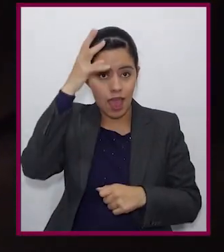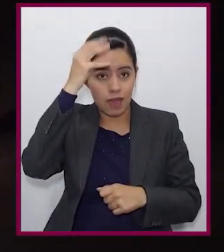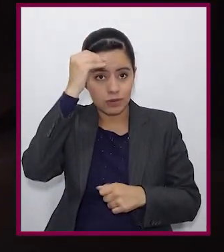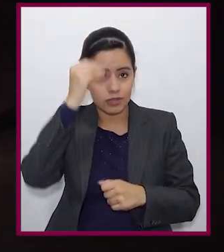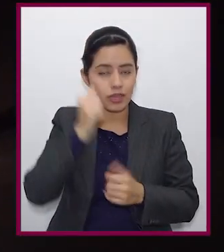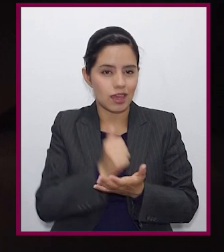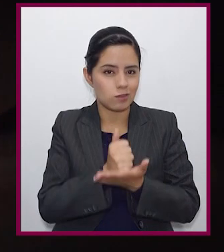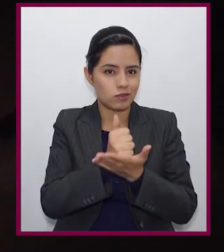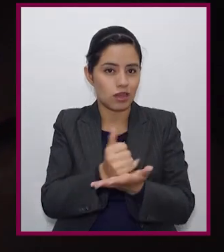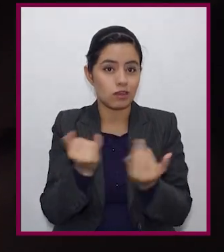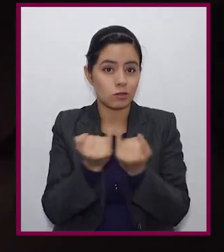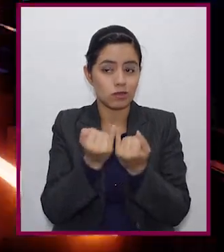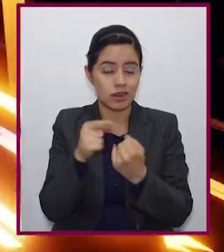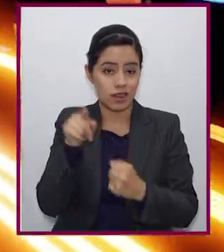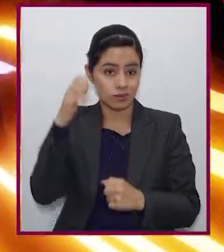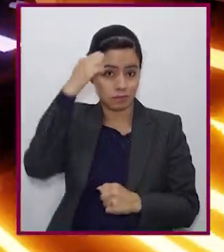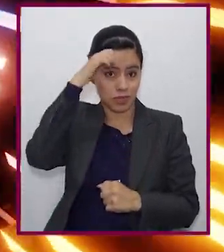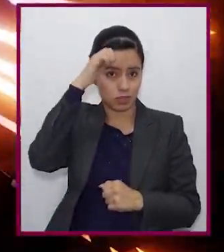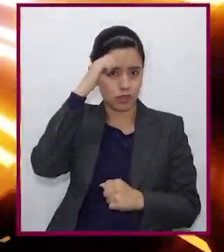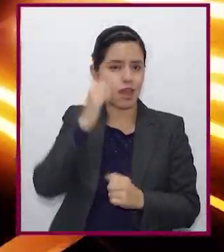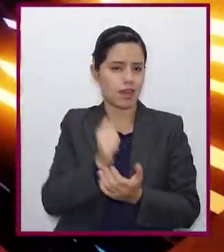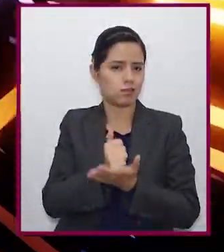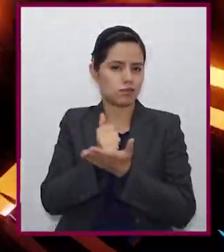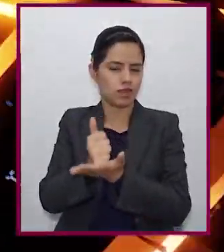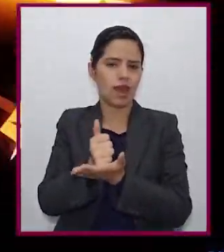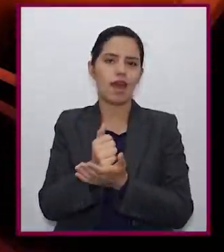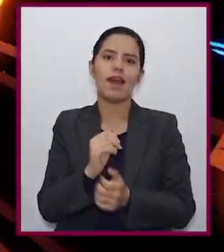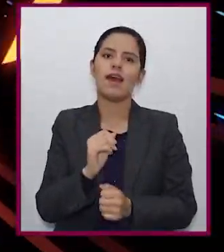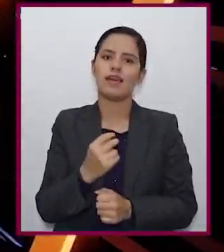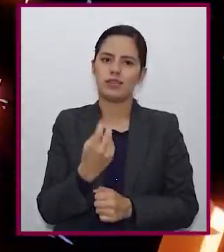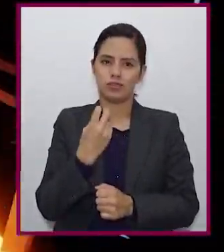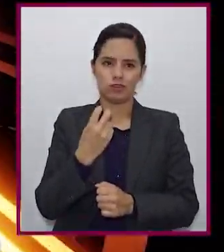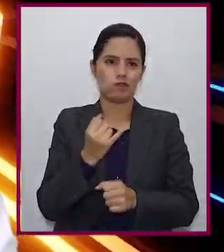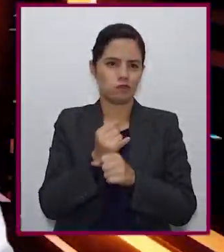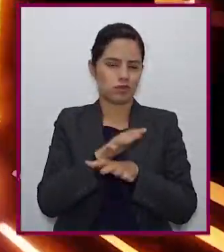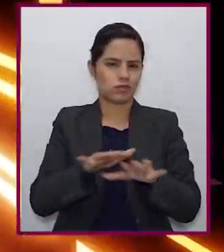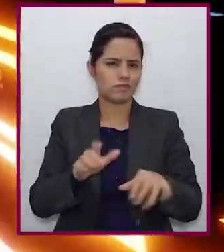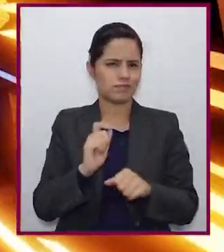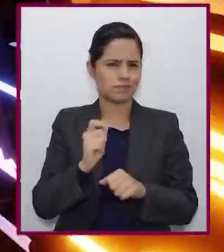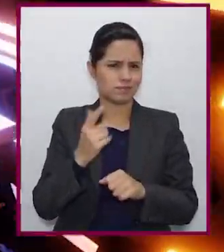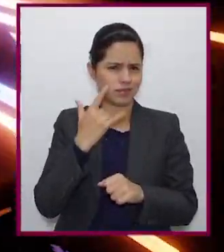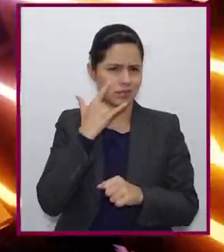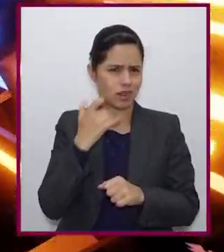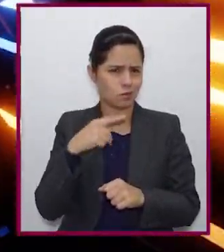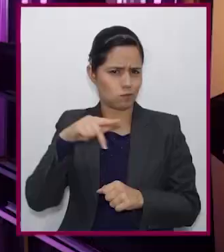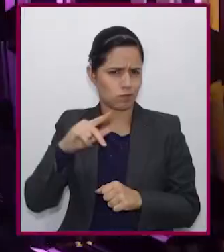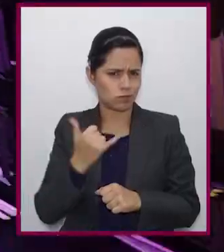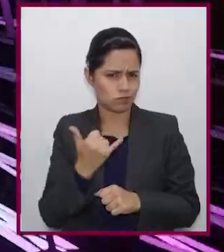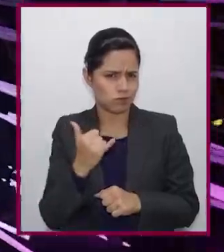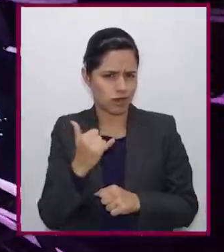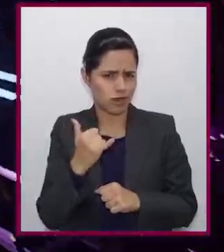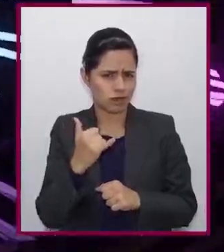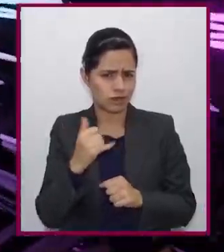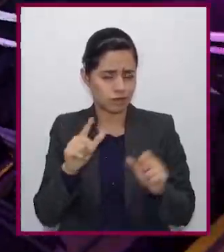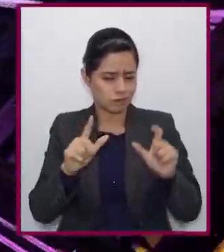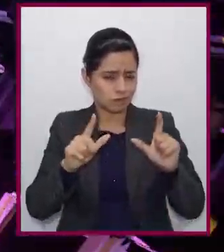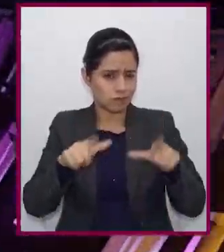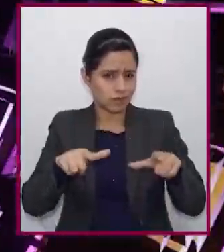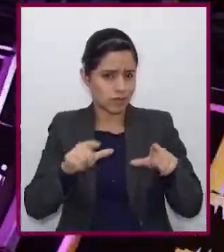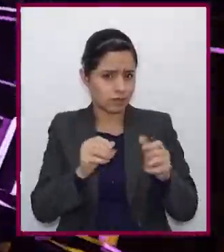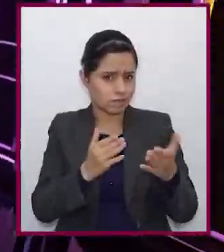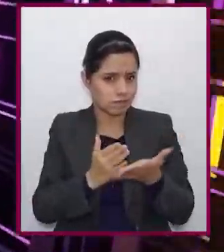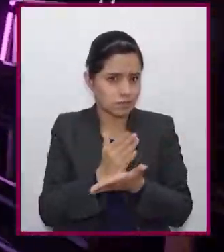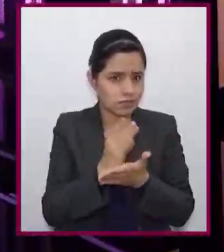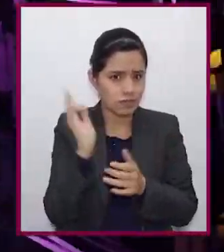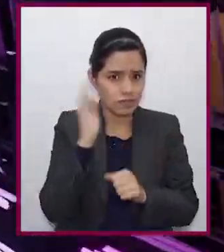para aquellas que ya están avanzadas. Esa información sí te la creo. Estuvo muy raro lo que pasó con tu celular. Lo sé, amigo.